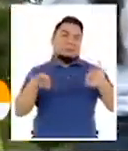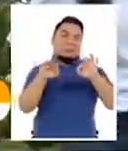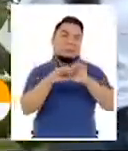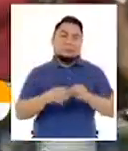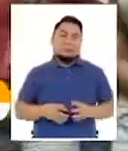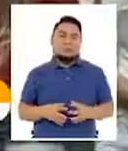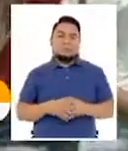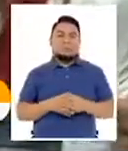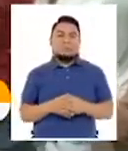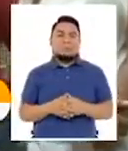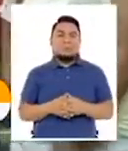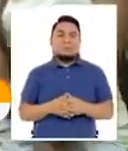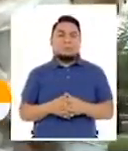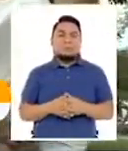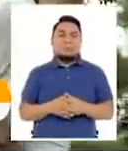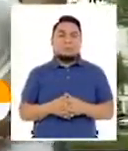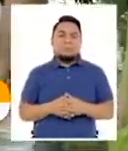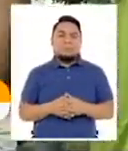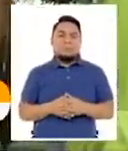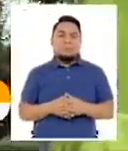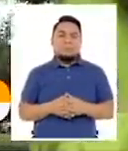importante.